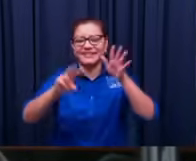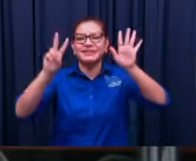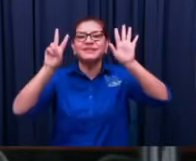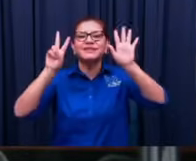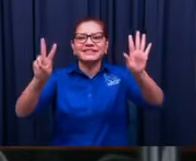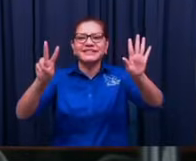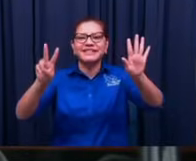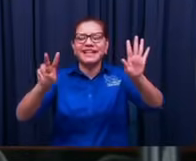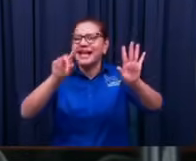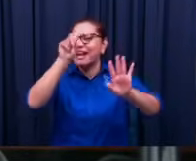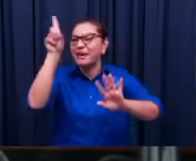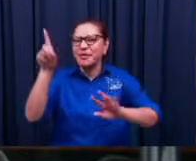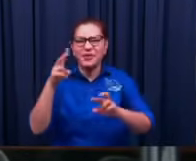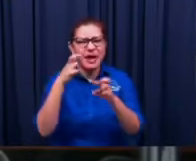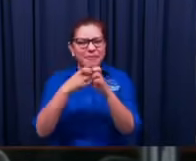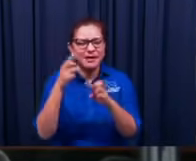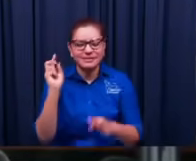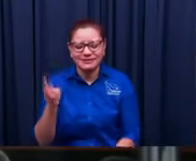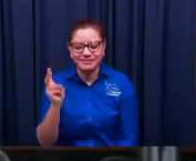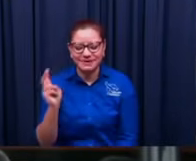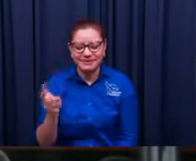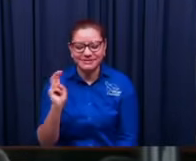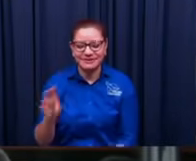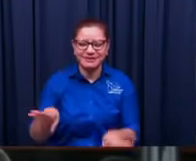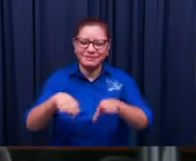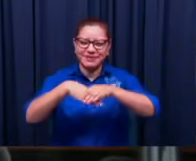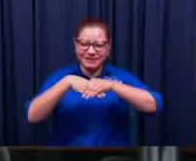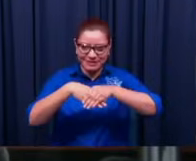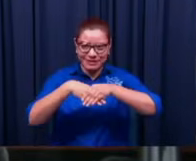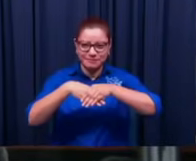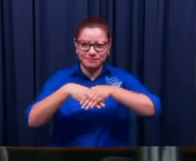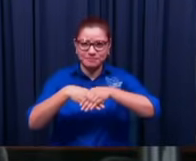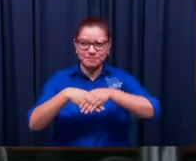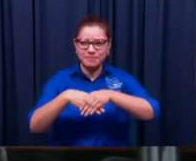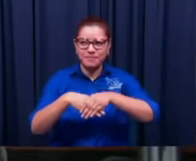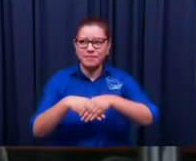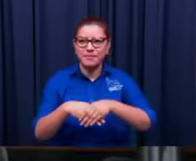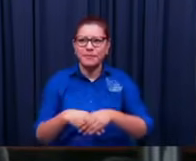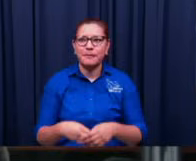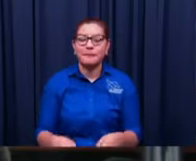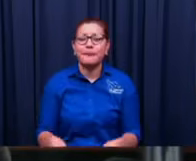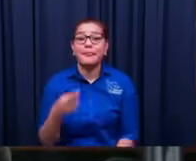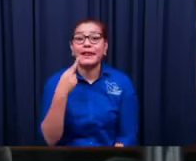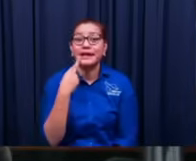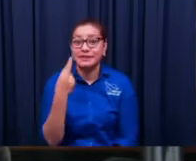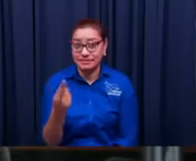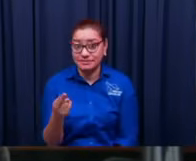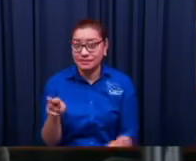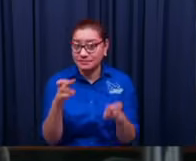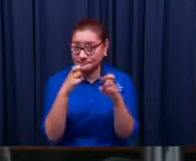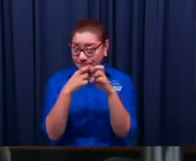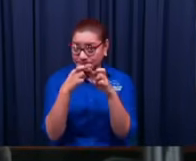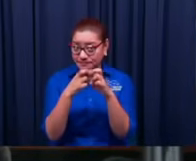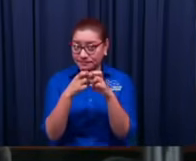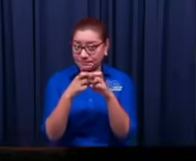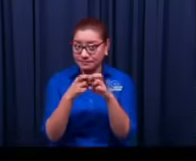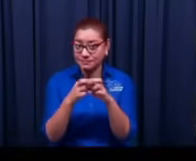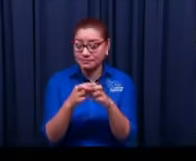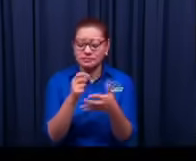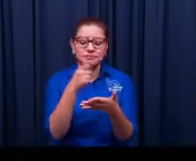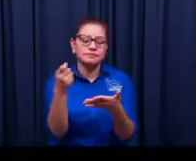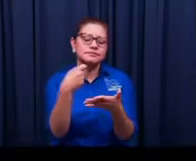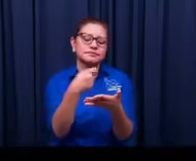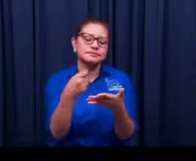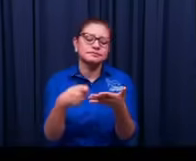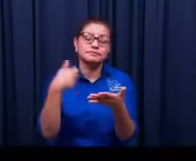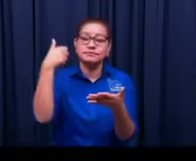del matrimonio, ¿va? Entonces ahí le dicen, y él dice, ¿va? En cuanto a las cosas que me escribiste,